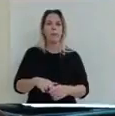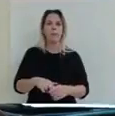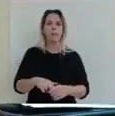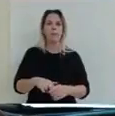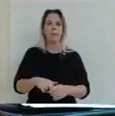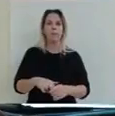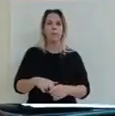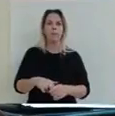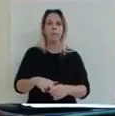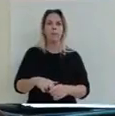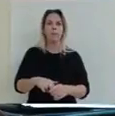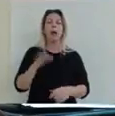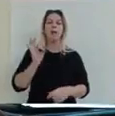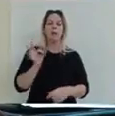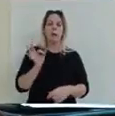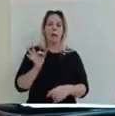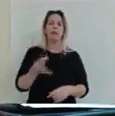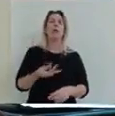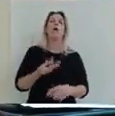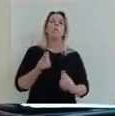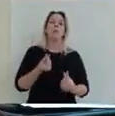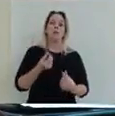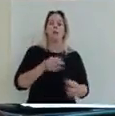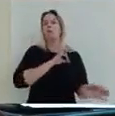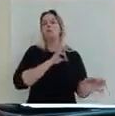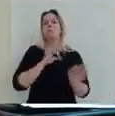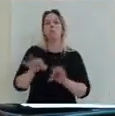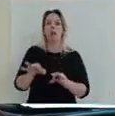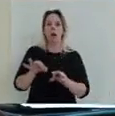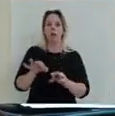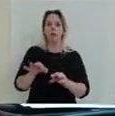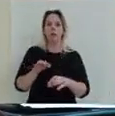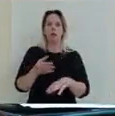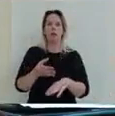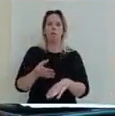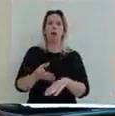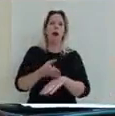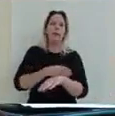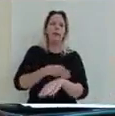se recibieron estos fondos, hablo exclusivamente de la primera cuota,